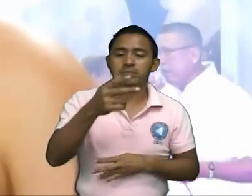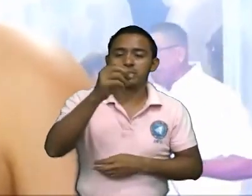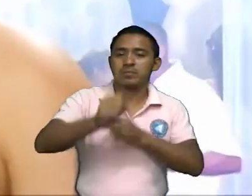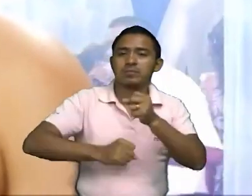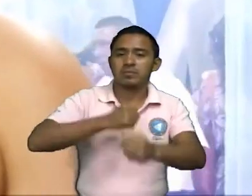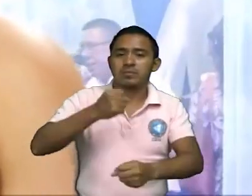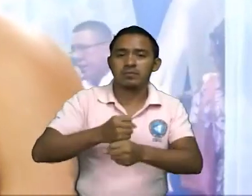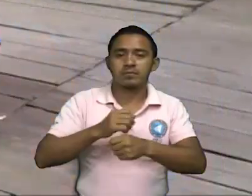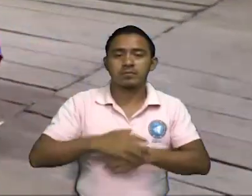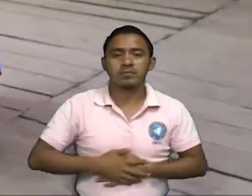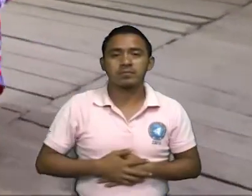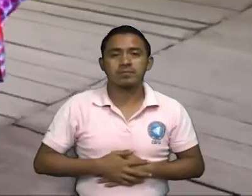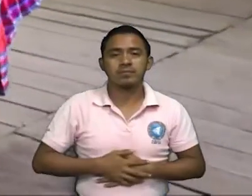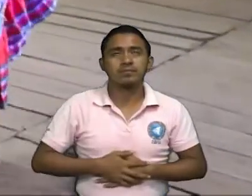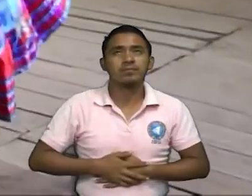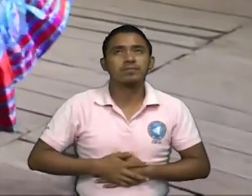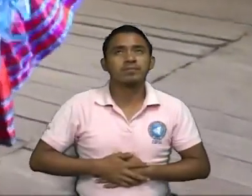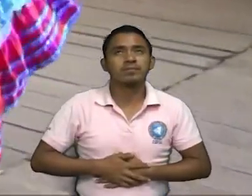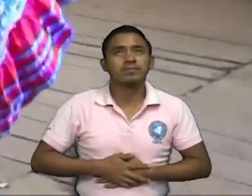aniversario.